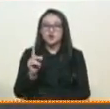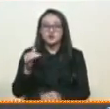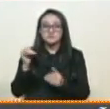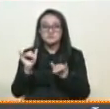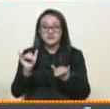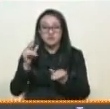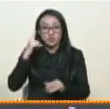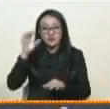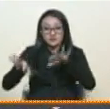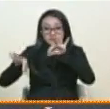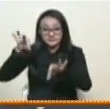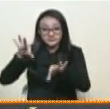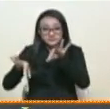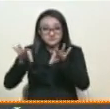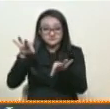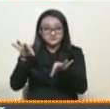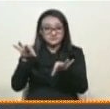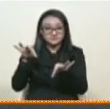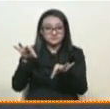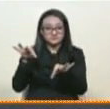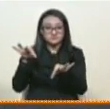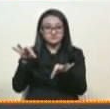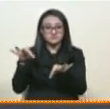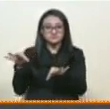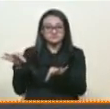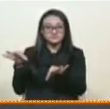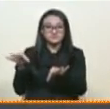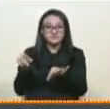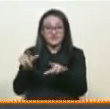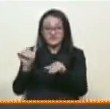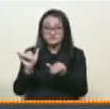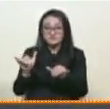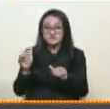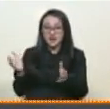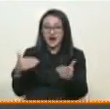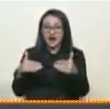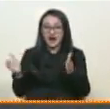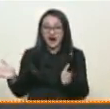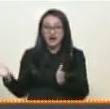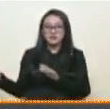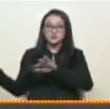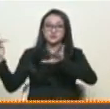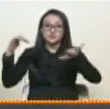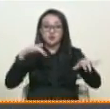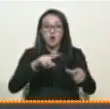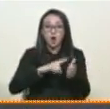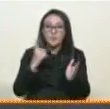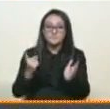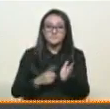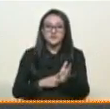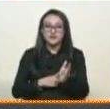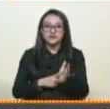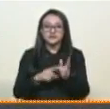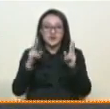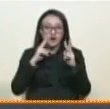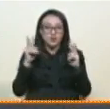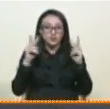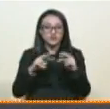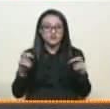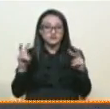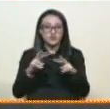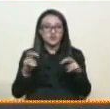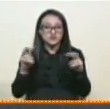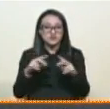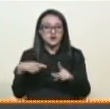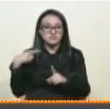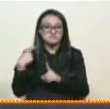el mismo día de la elección y se traen esas cajas, o sea, se traen esas mesas completas para hacer una auditoría